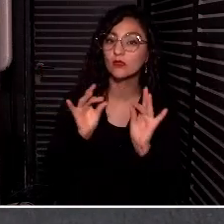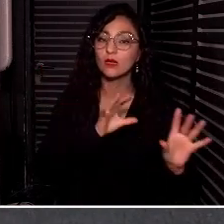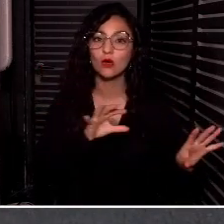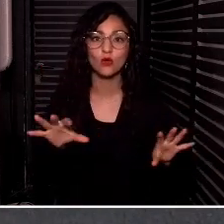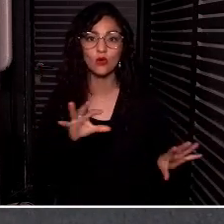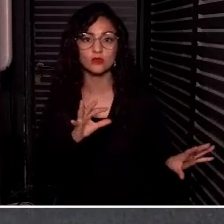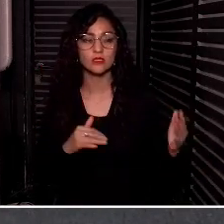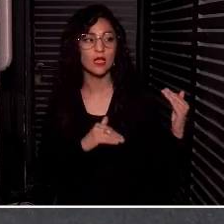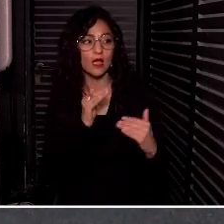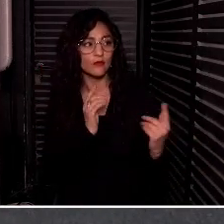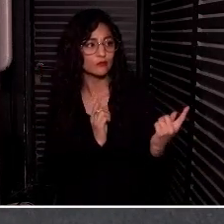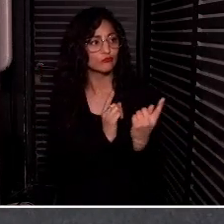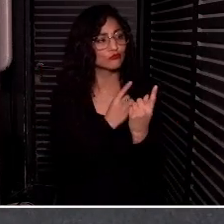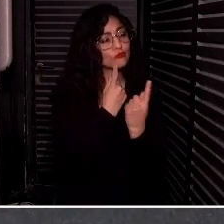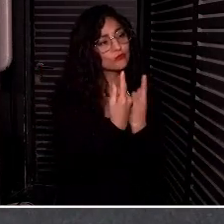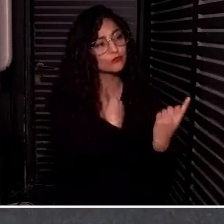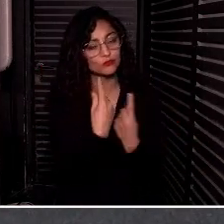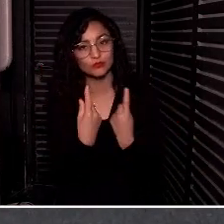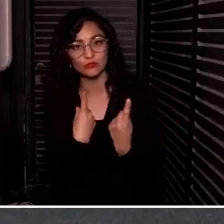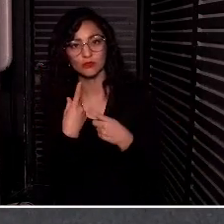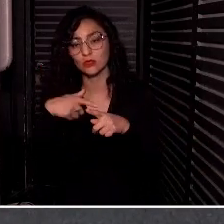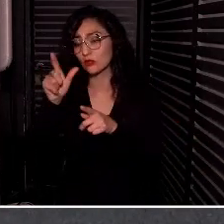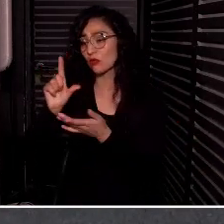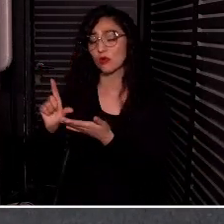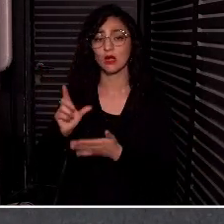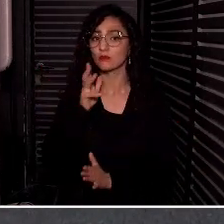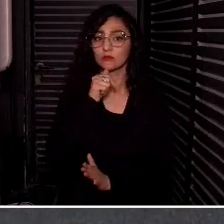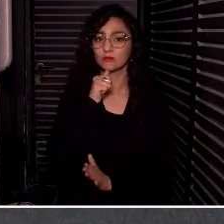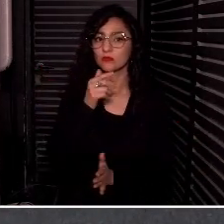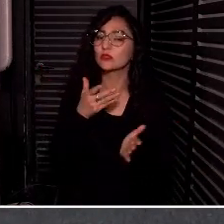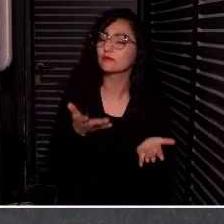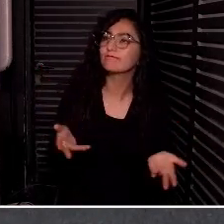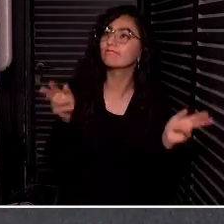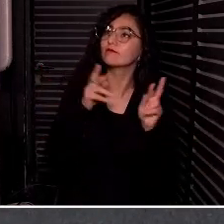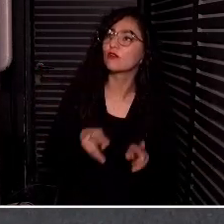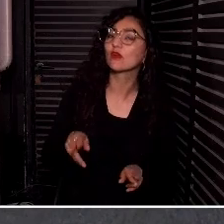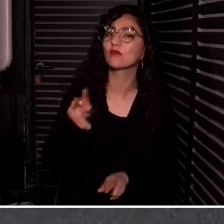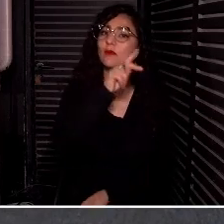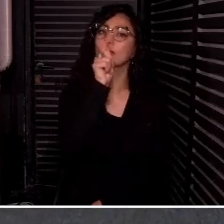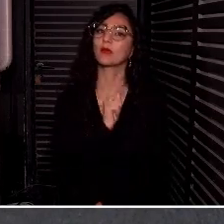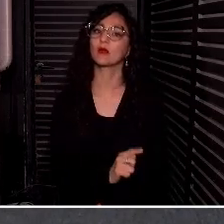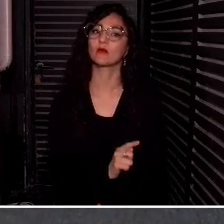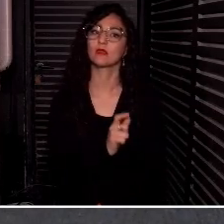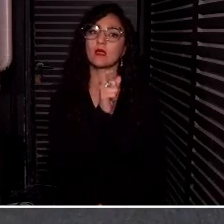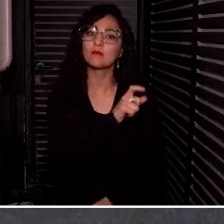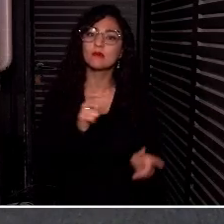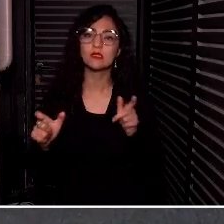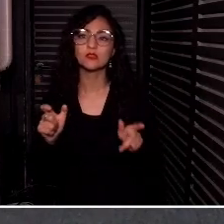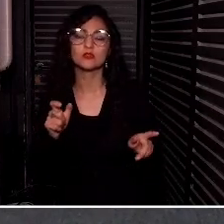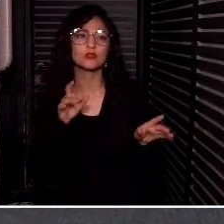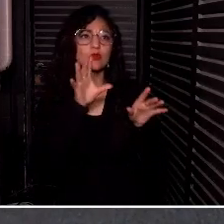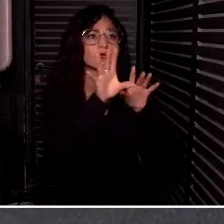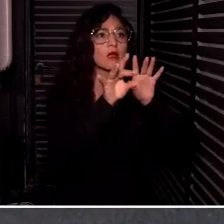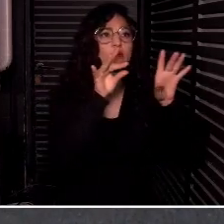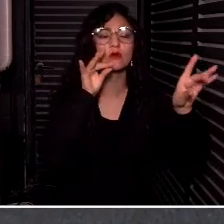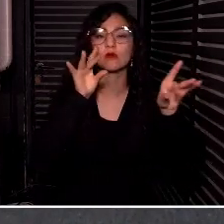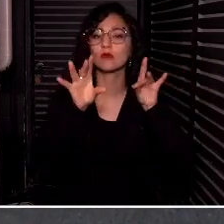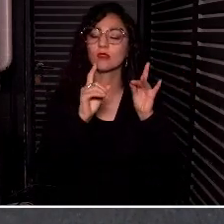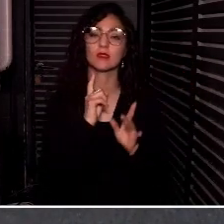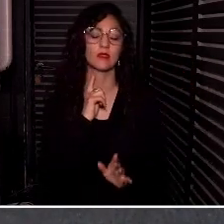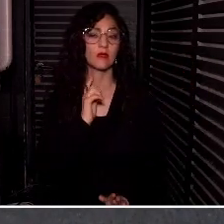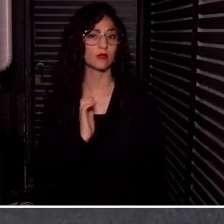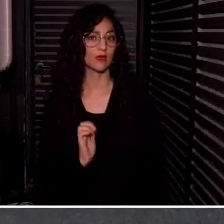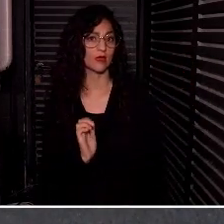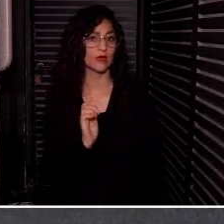que establecen un diálogo que no hay en otras tenemos que volver a preguntar a esas audiencias qué es lo que están encontrando allí que uno